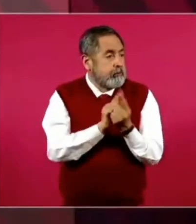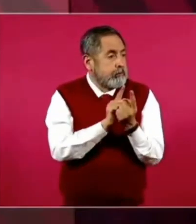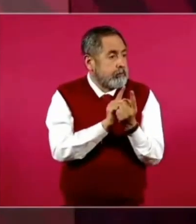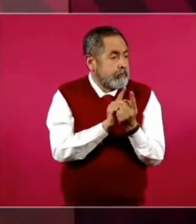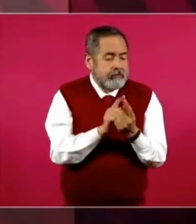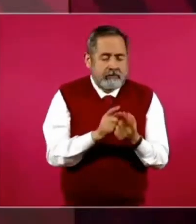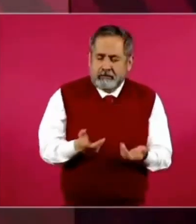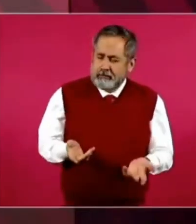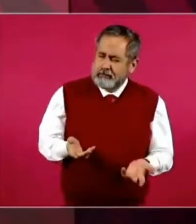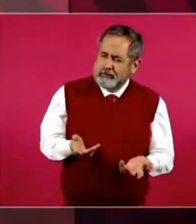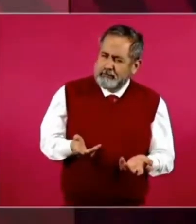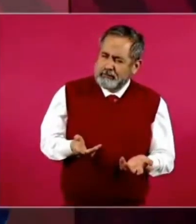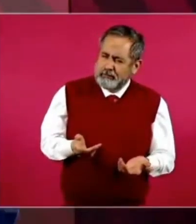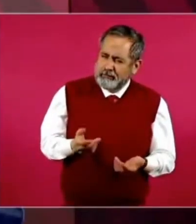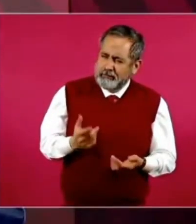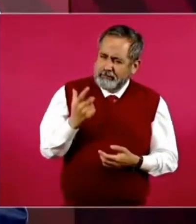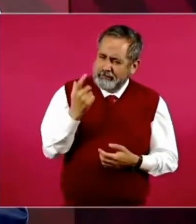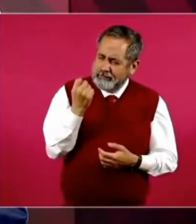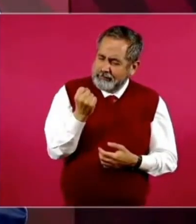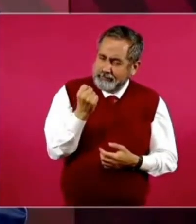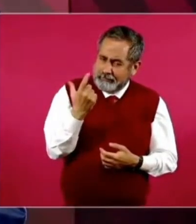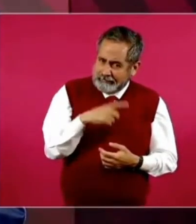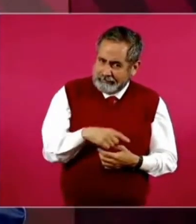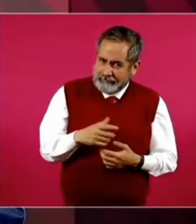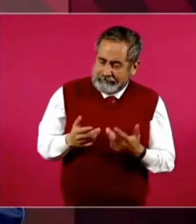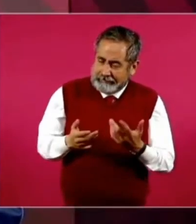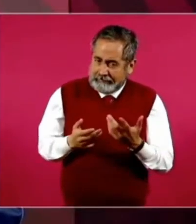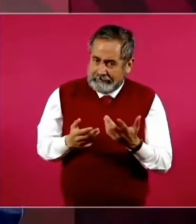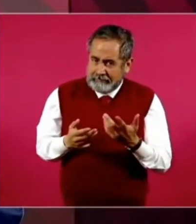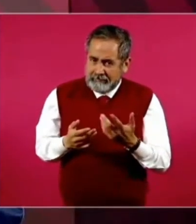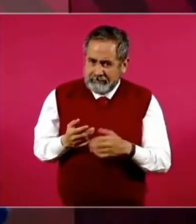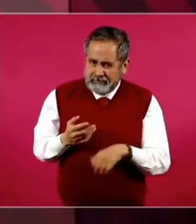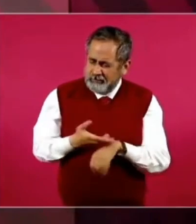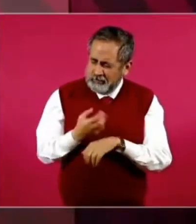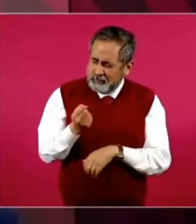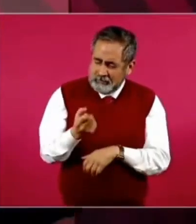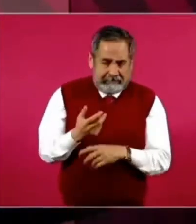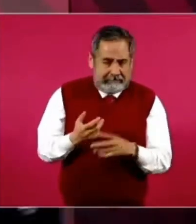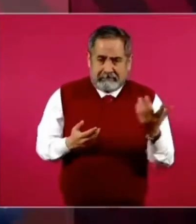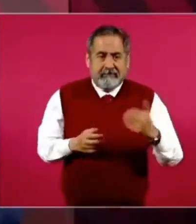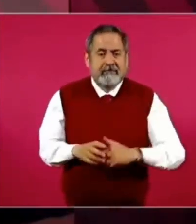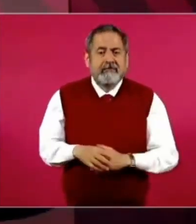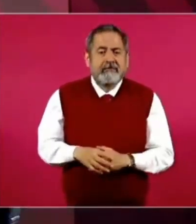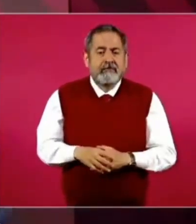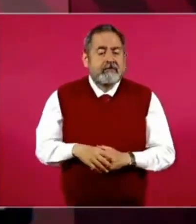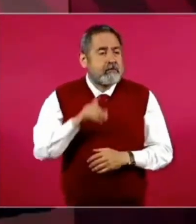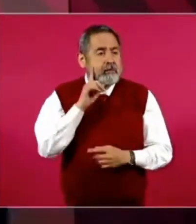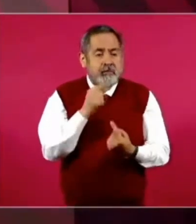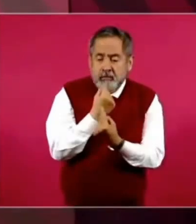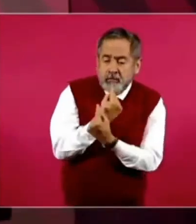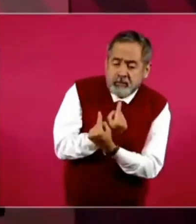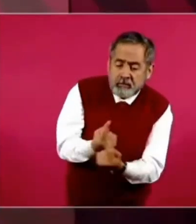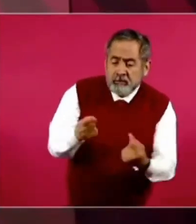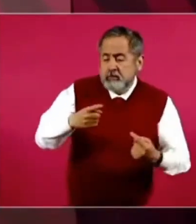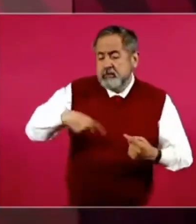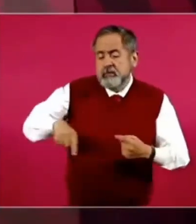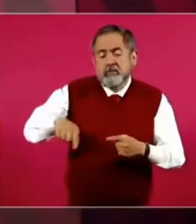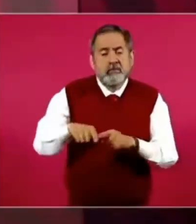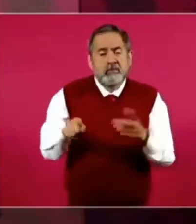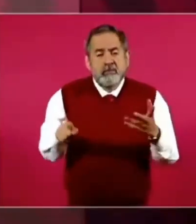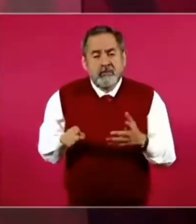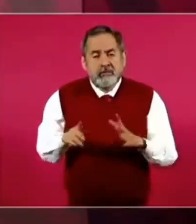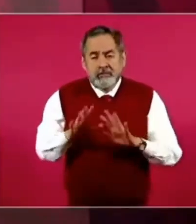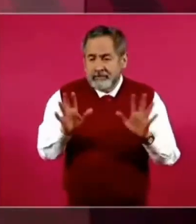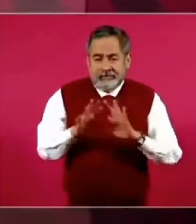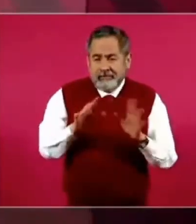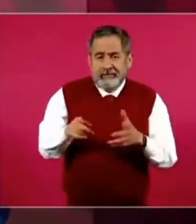Y hay cosas fuertísimas, muy duras, en donde niñas que ya